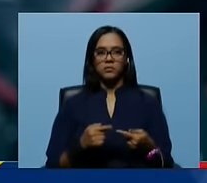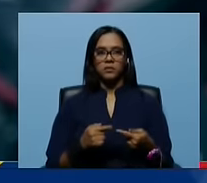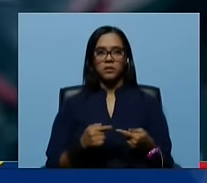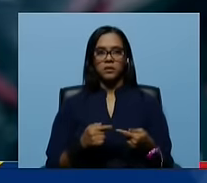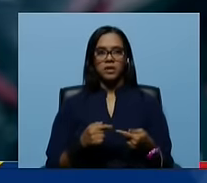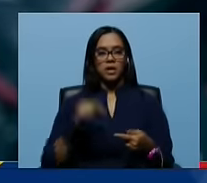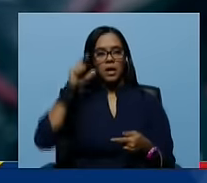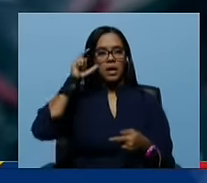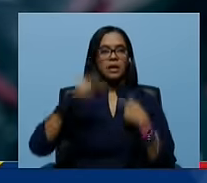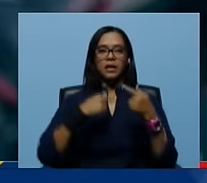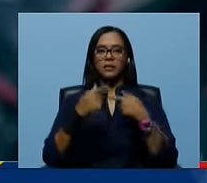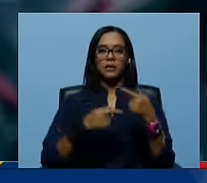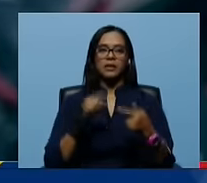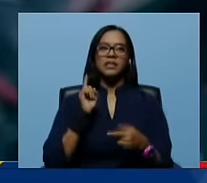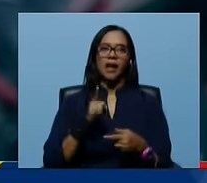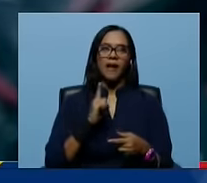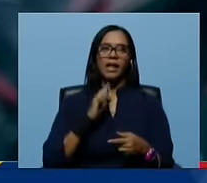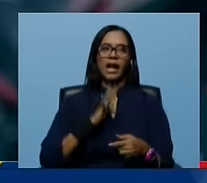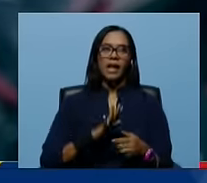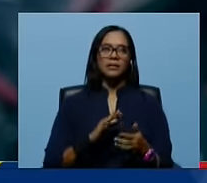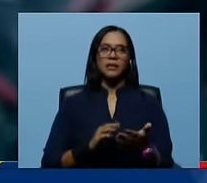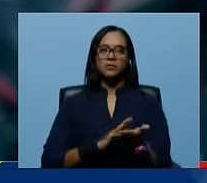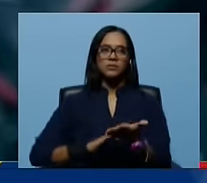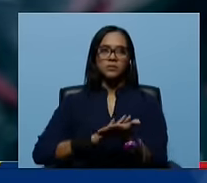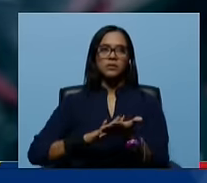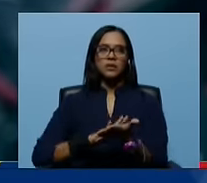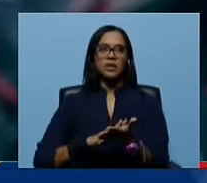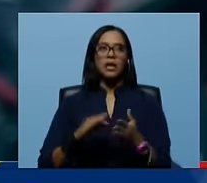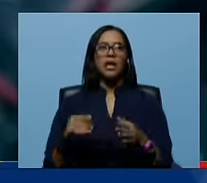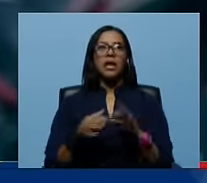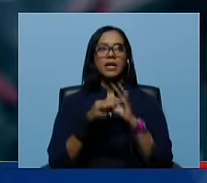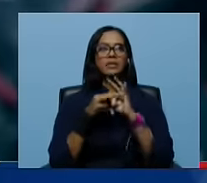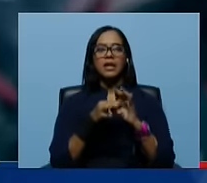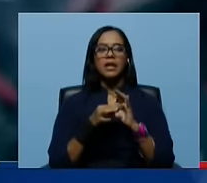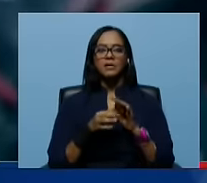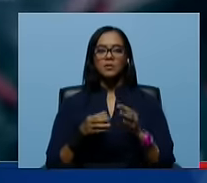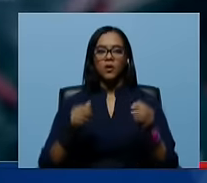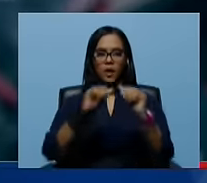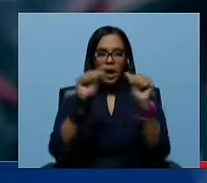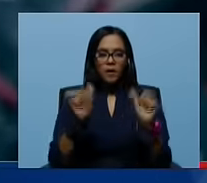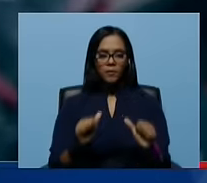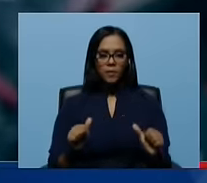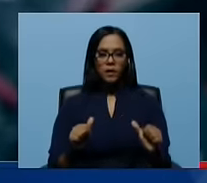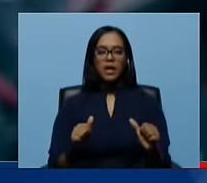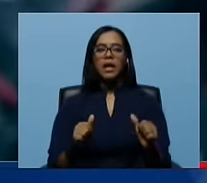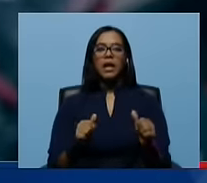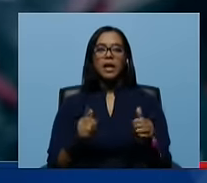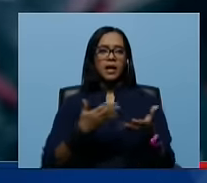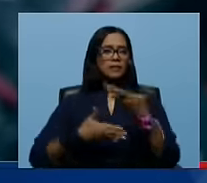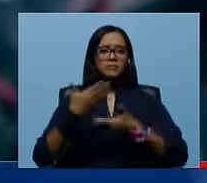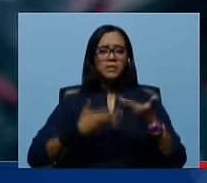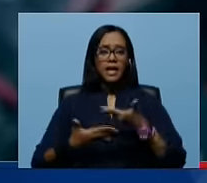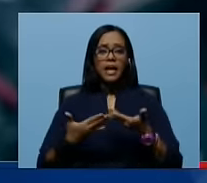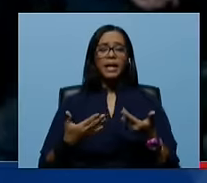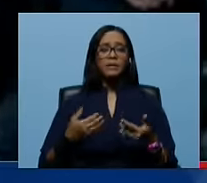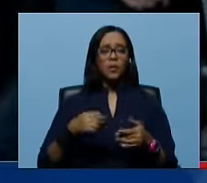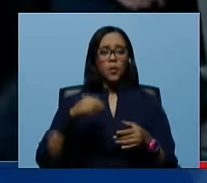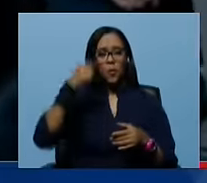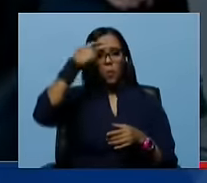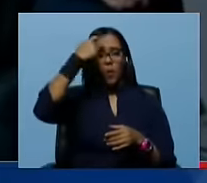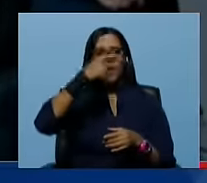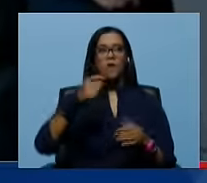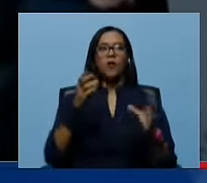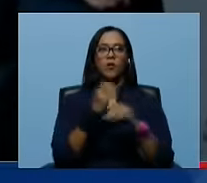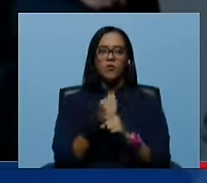El día a día debería estar sustentado en esa relación armónica entre un pueblo que confía en sus organismos de seguridad y